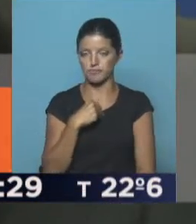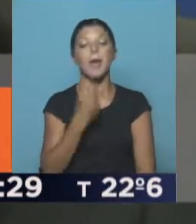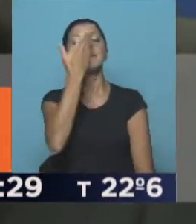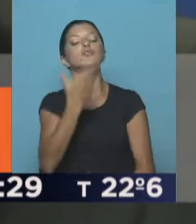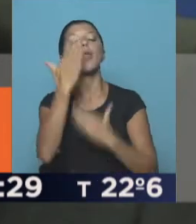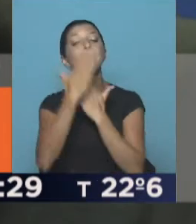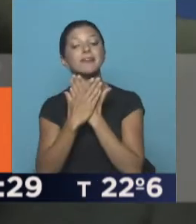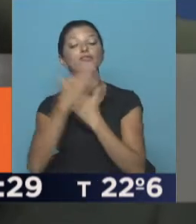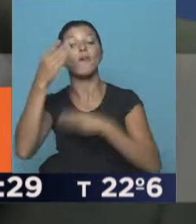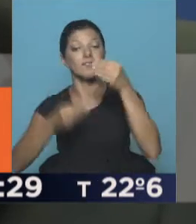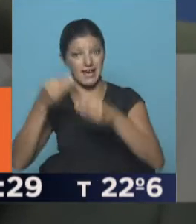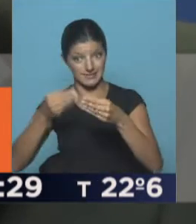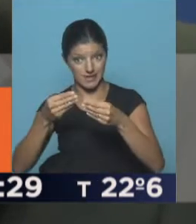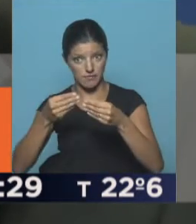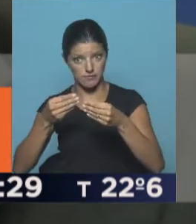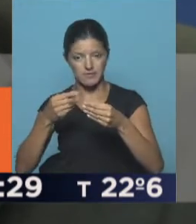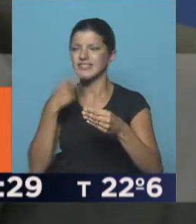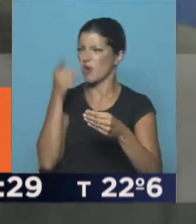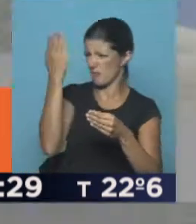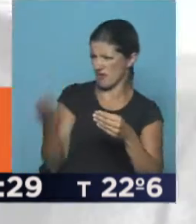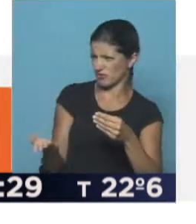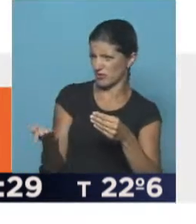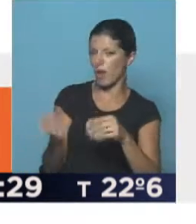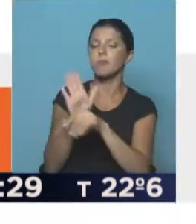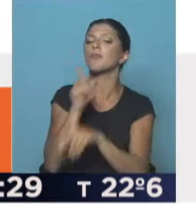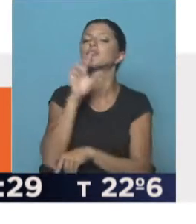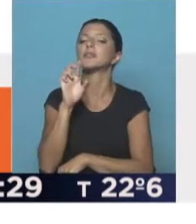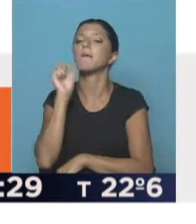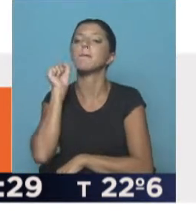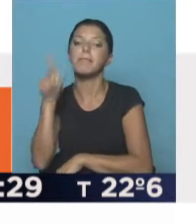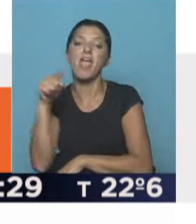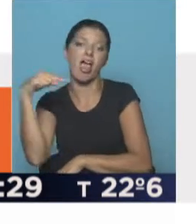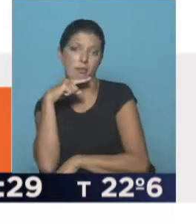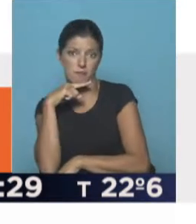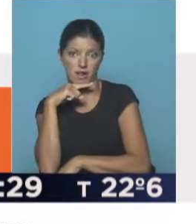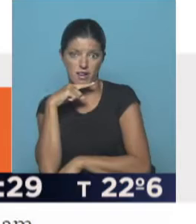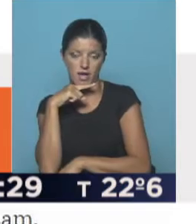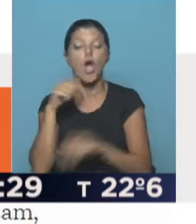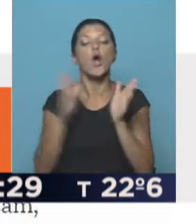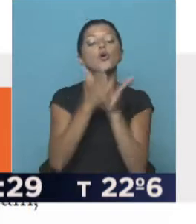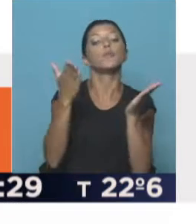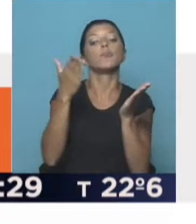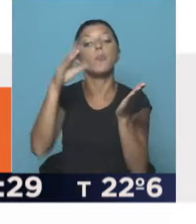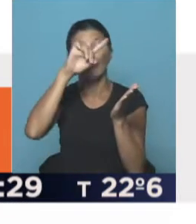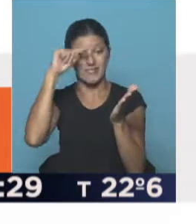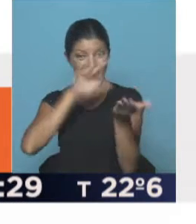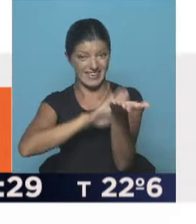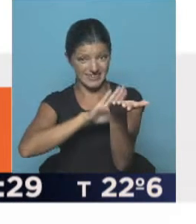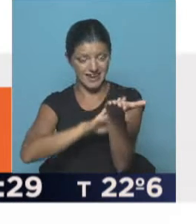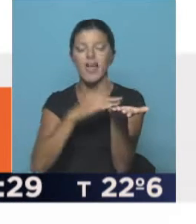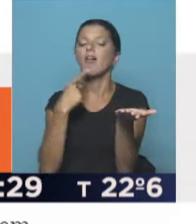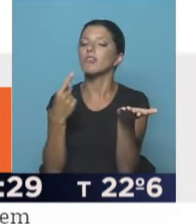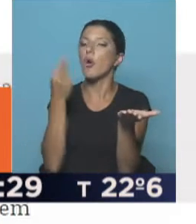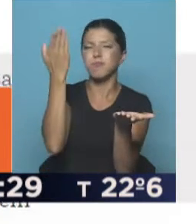alemán, Wolfgang Schäuble, lo acusó de ser un Trump alemán. El diario de izquierda, Süddeutsche Zeitung, eligió en